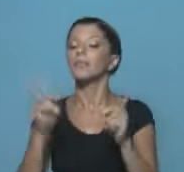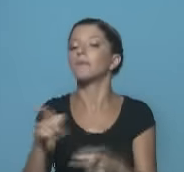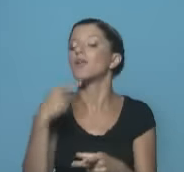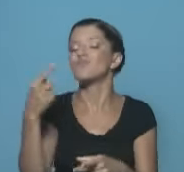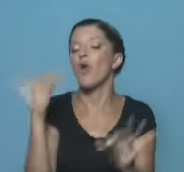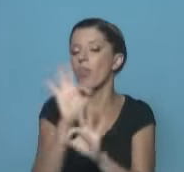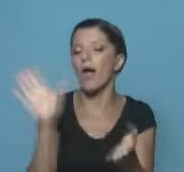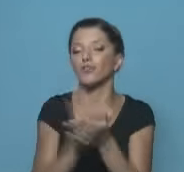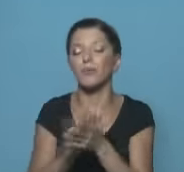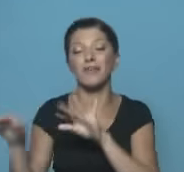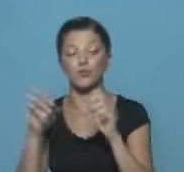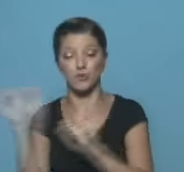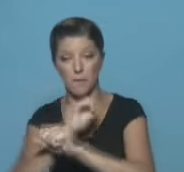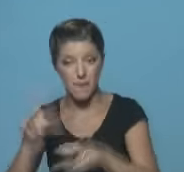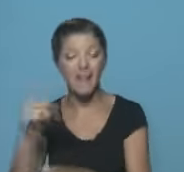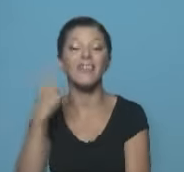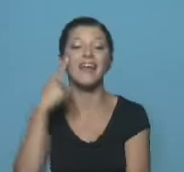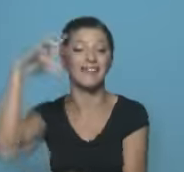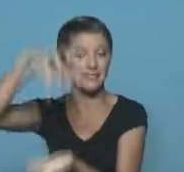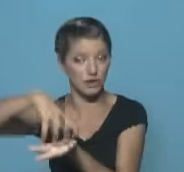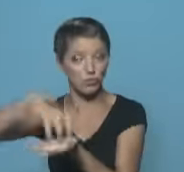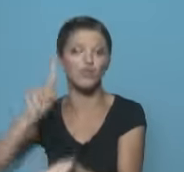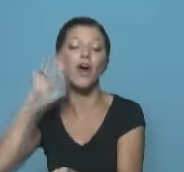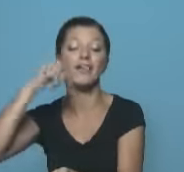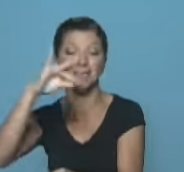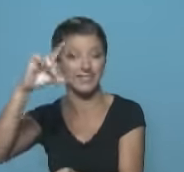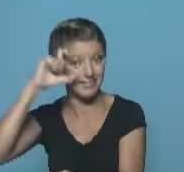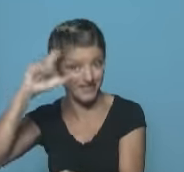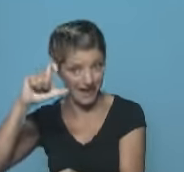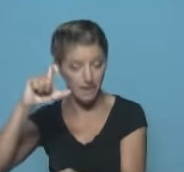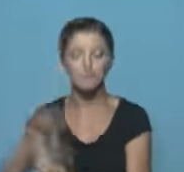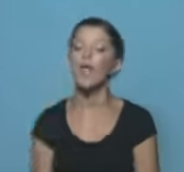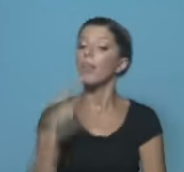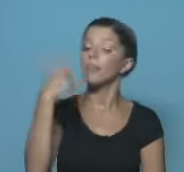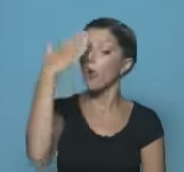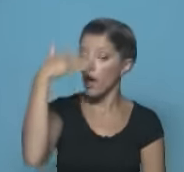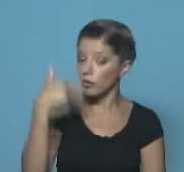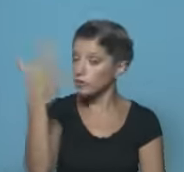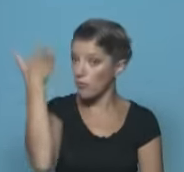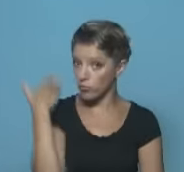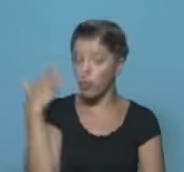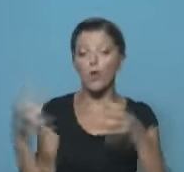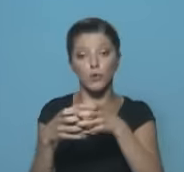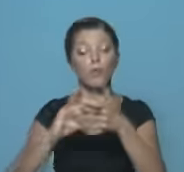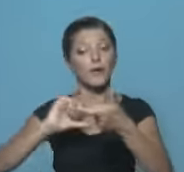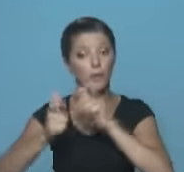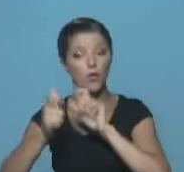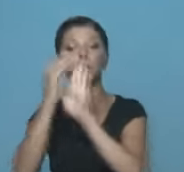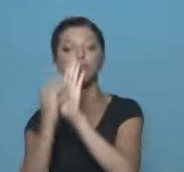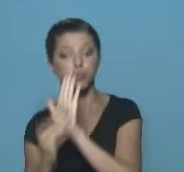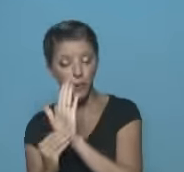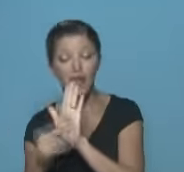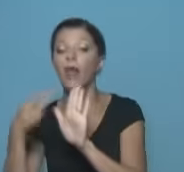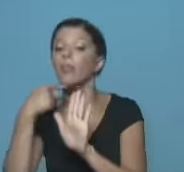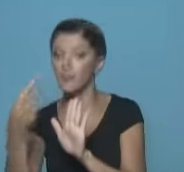partir de la salida de Graciela Bevacqua. El índice del Congreso, el último relanzado por el Frente Renovador, difundió un índice, un